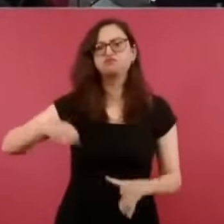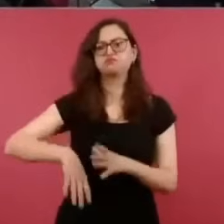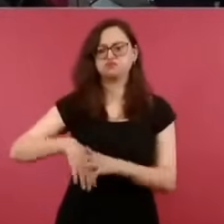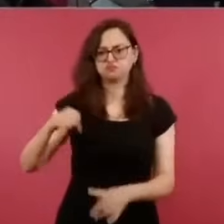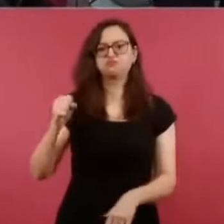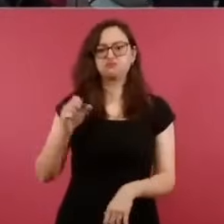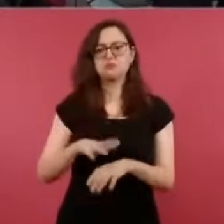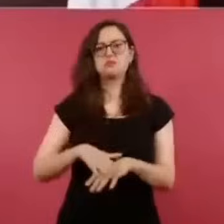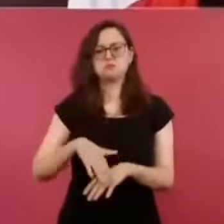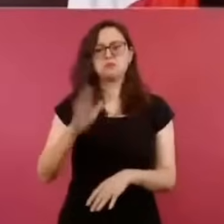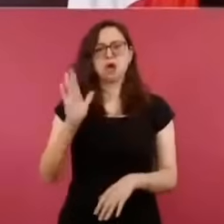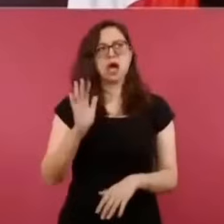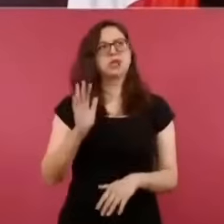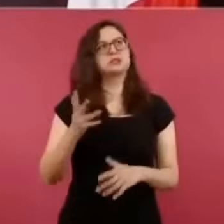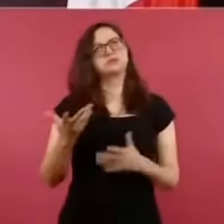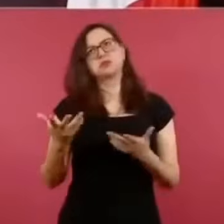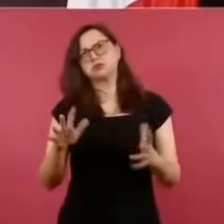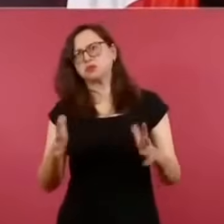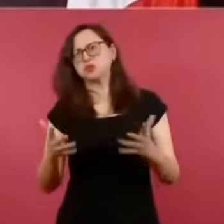2.200.000,